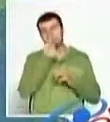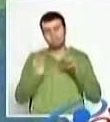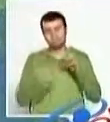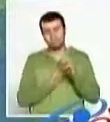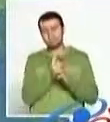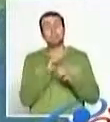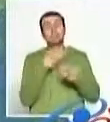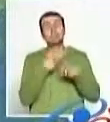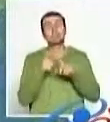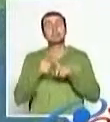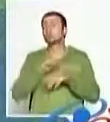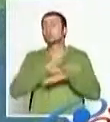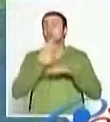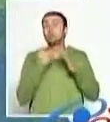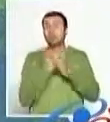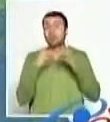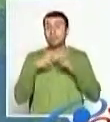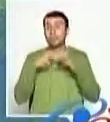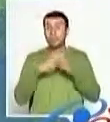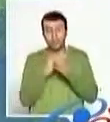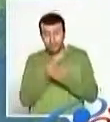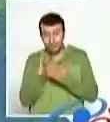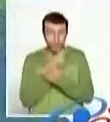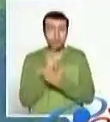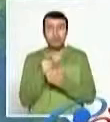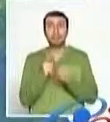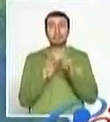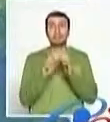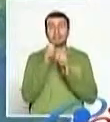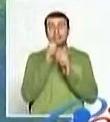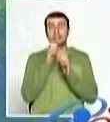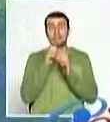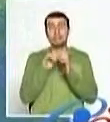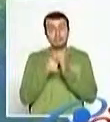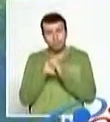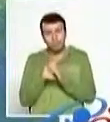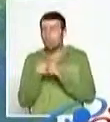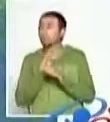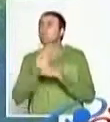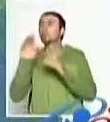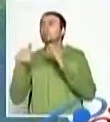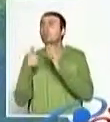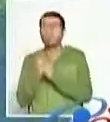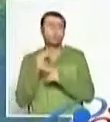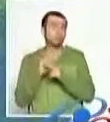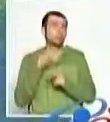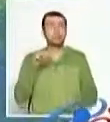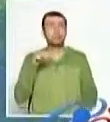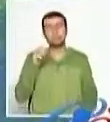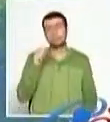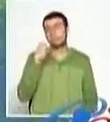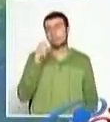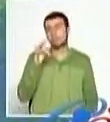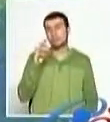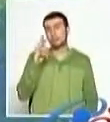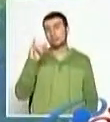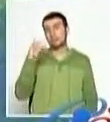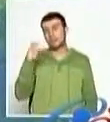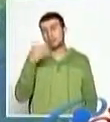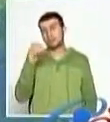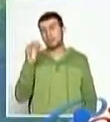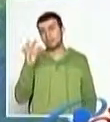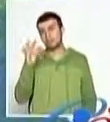parte energética que hay fuera de la célula. Esto se llama todo matriz extracelular. Y esto es lo que dice el doctor José Fernando y el